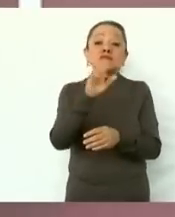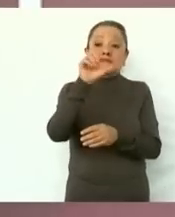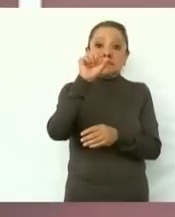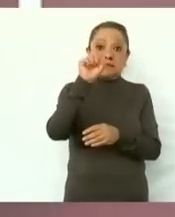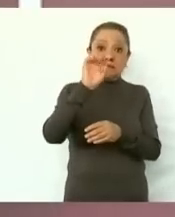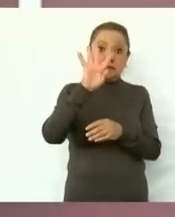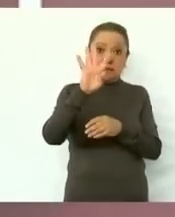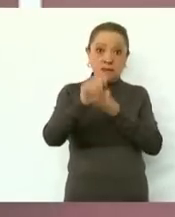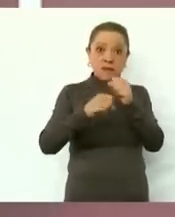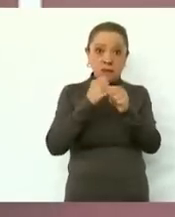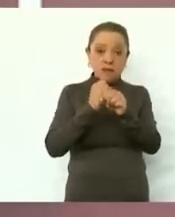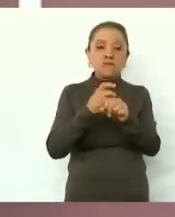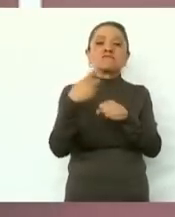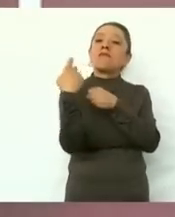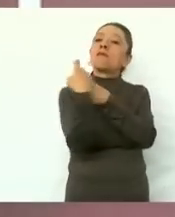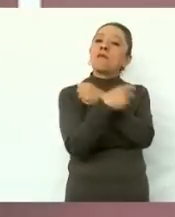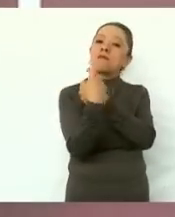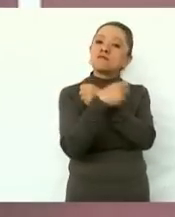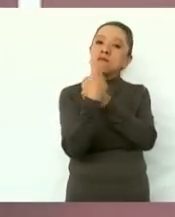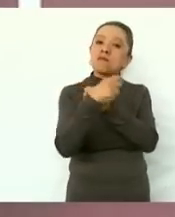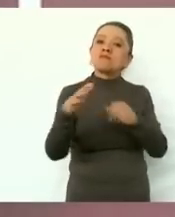pensión universal para adulto mayor.